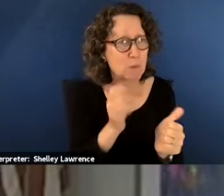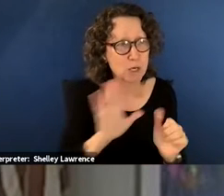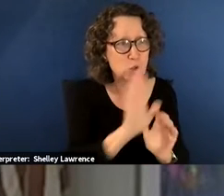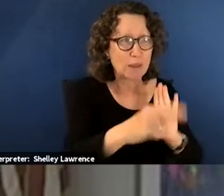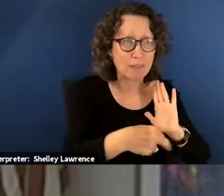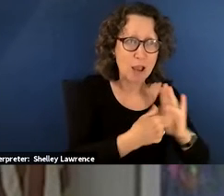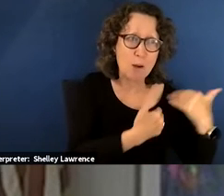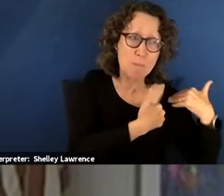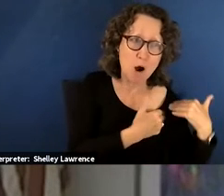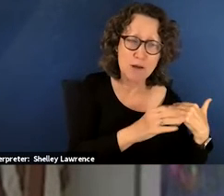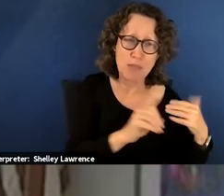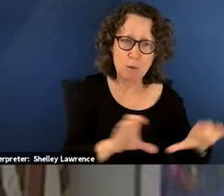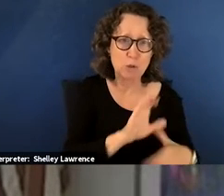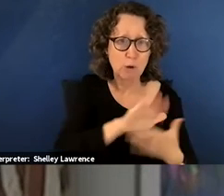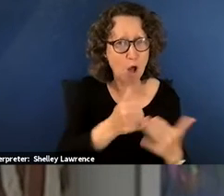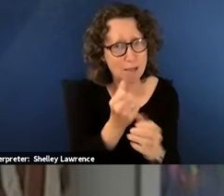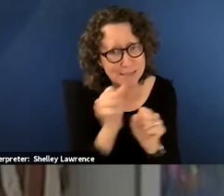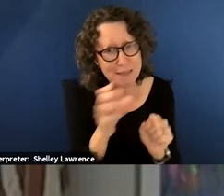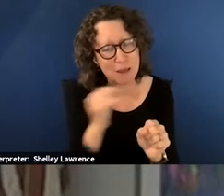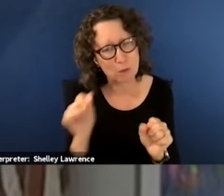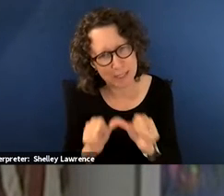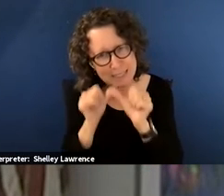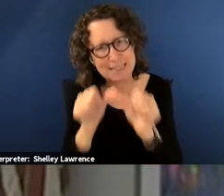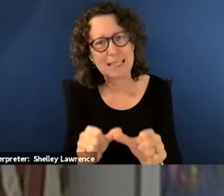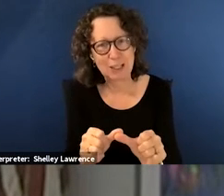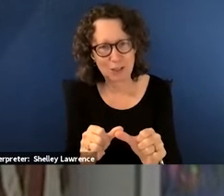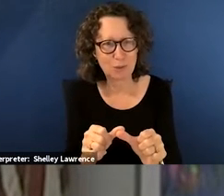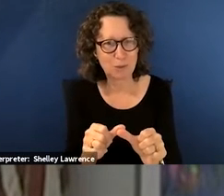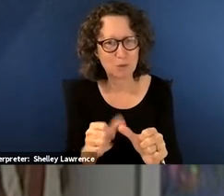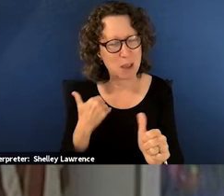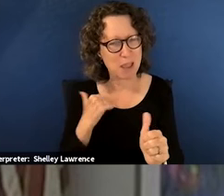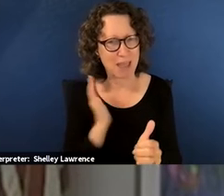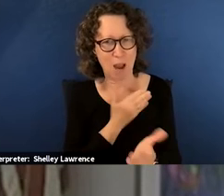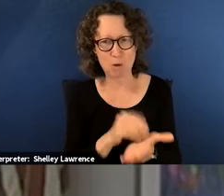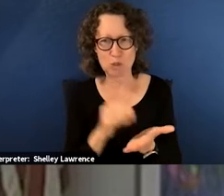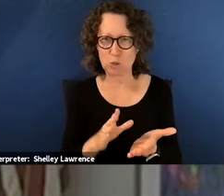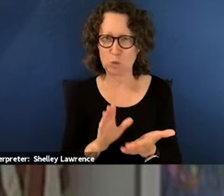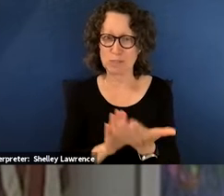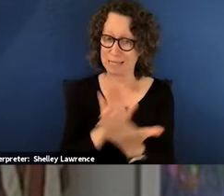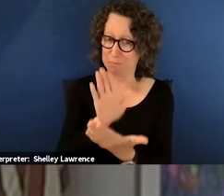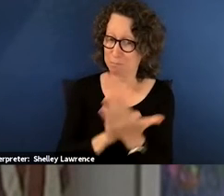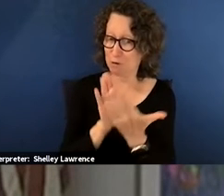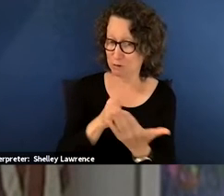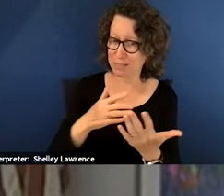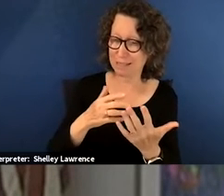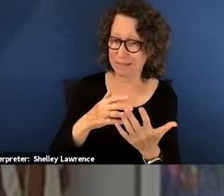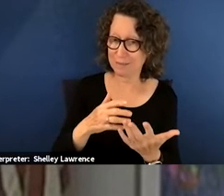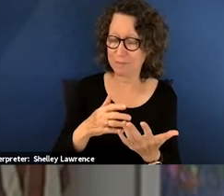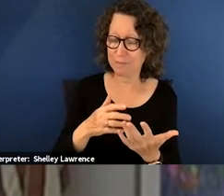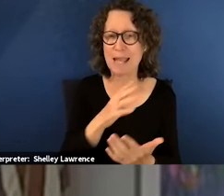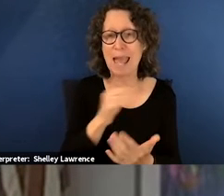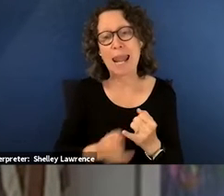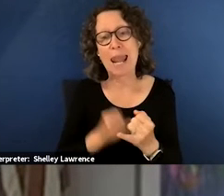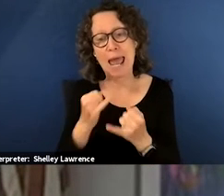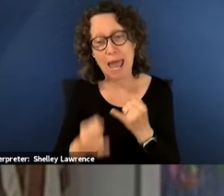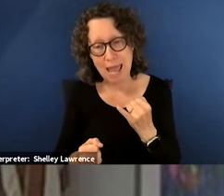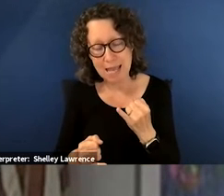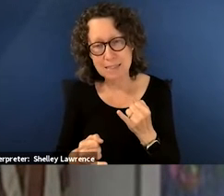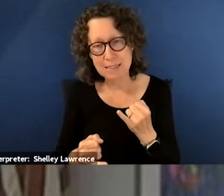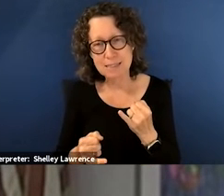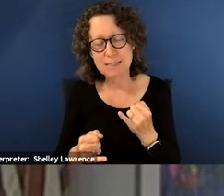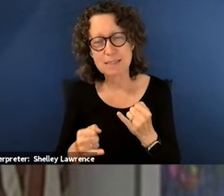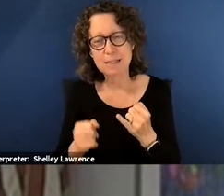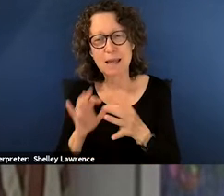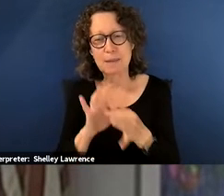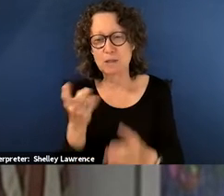salvo y queremos hacer nuestra parte para asegurarnos que todos estamos a salvo y que nuestros estudiantes se mantengan sanos y en las